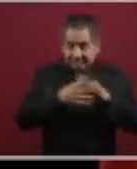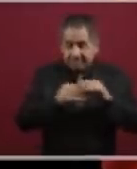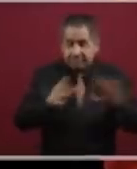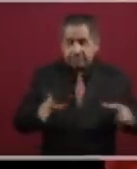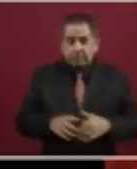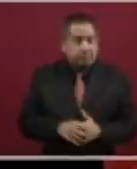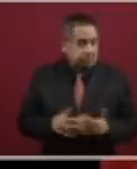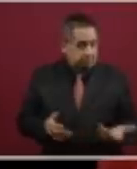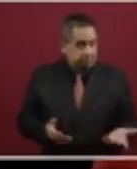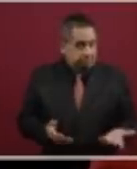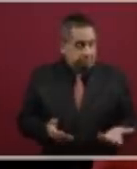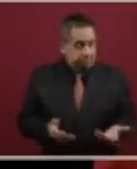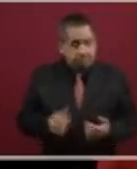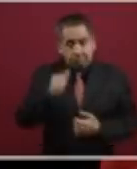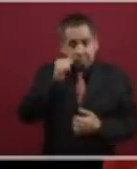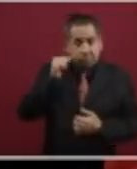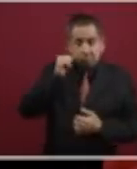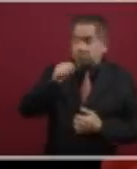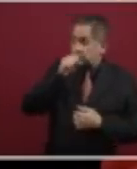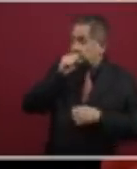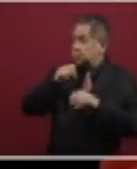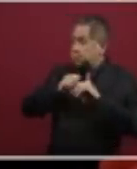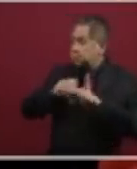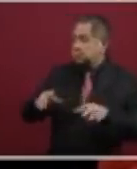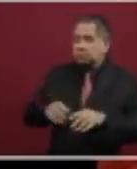se dieron ayer,